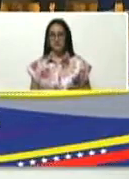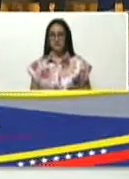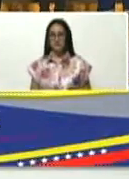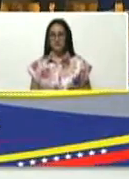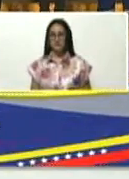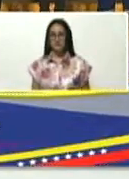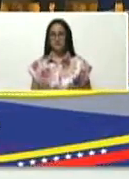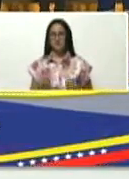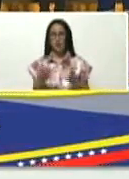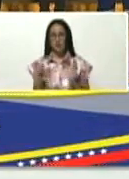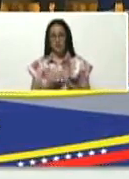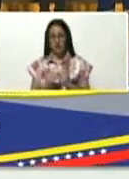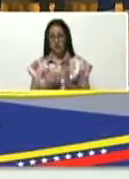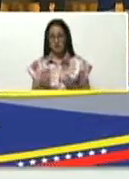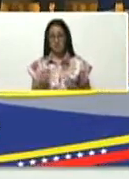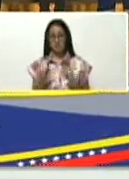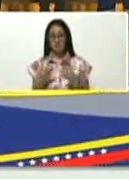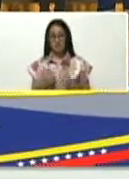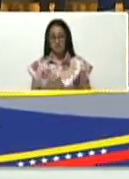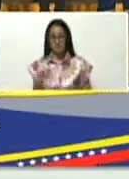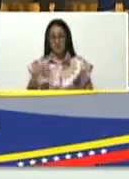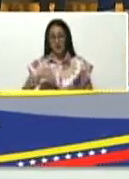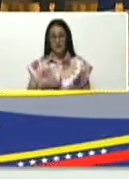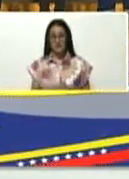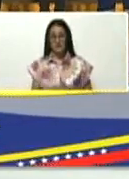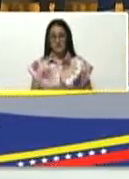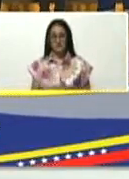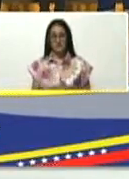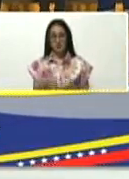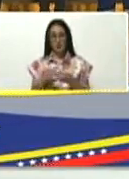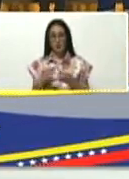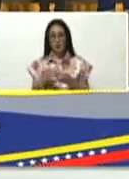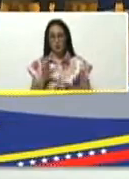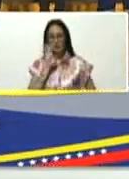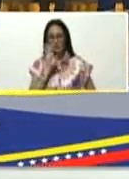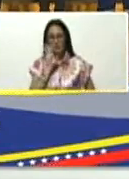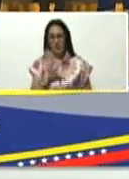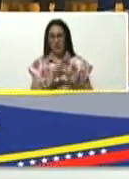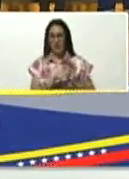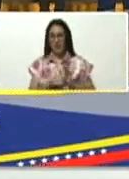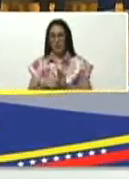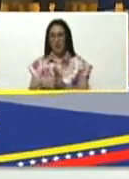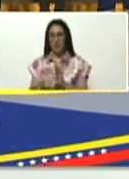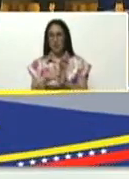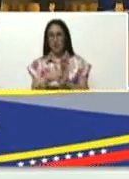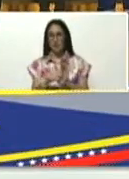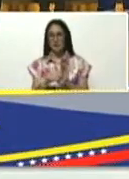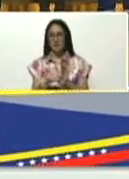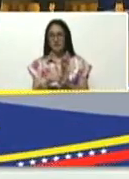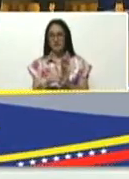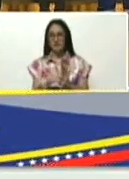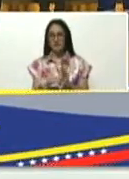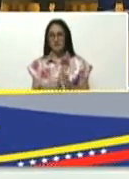¿Cuántas cosas más podrían decirse de esta banda de pillos, de ladrones, de